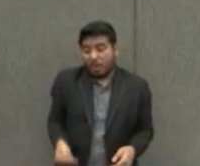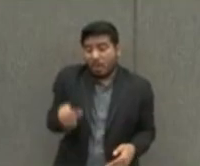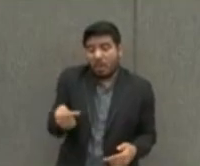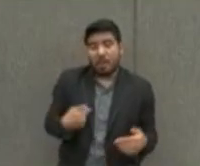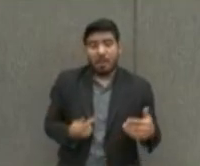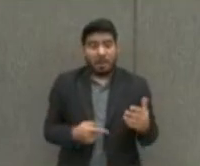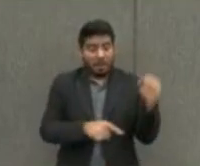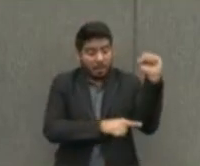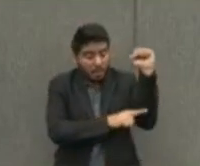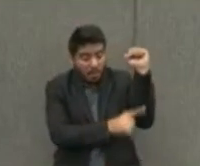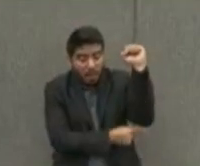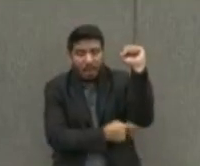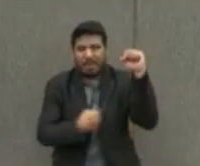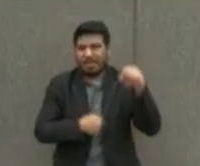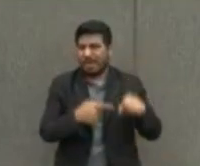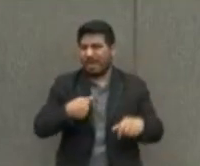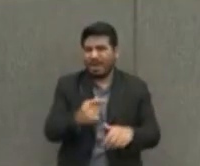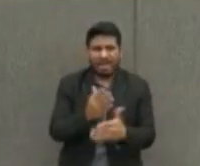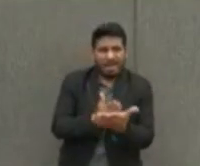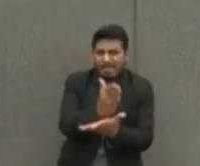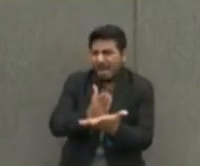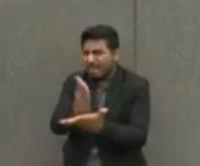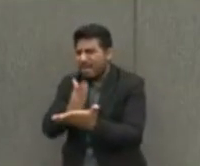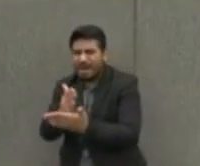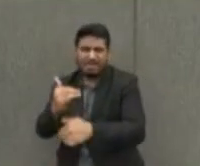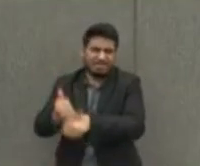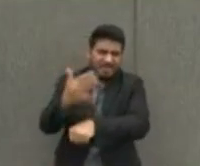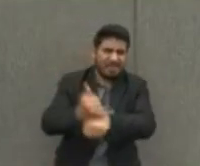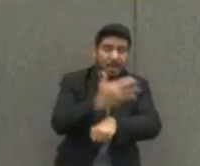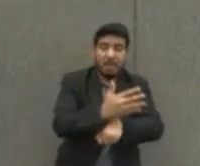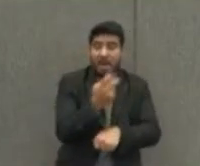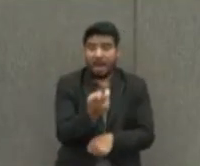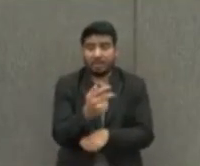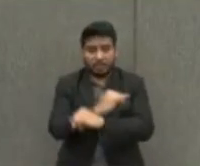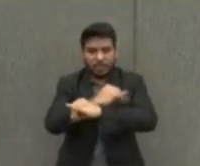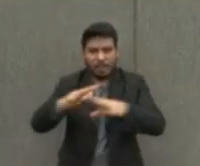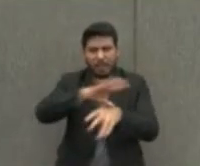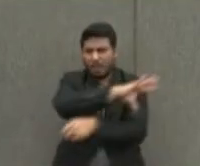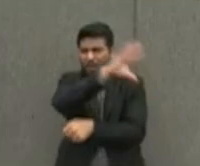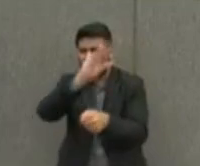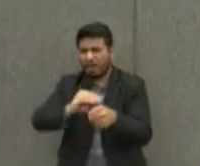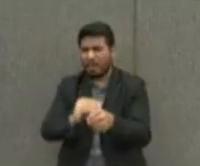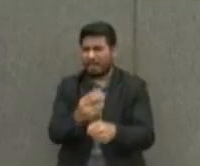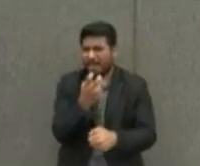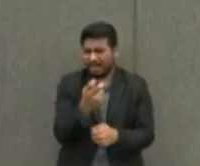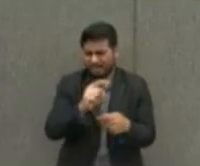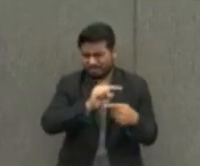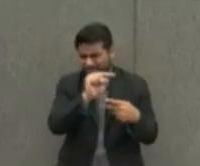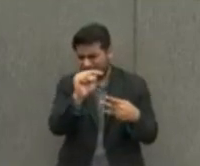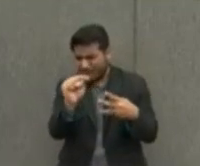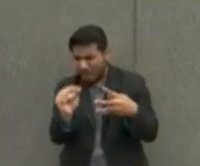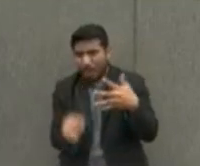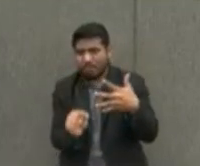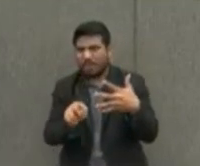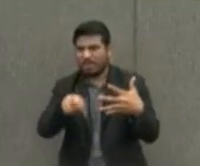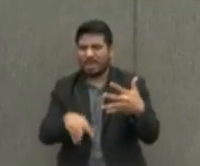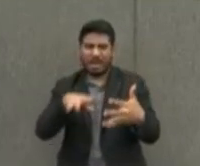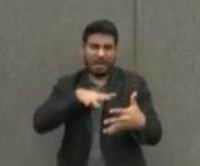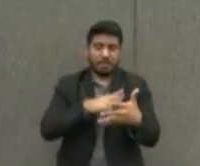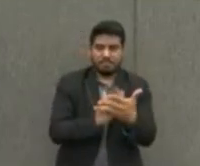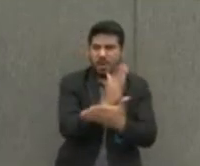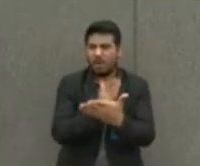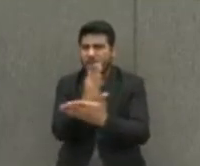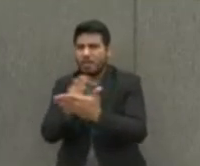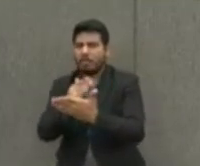y la falta de certeza que conlleva a este acceso son algunos de los grandes retos